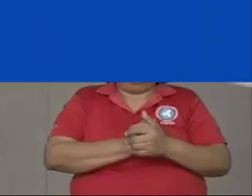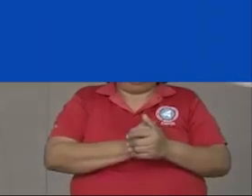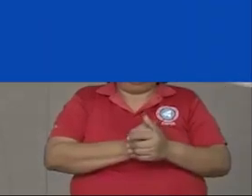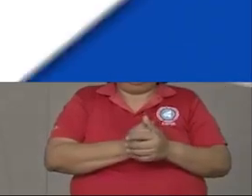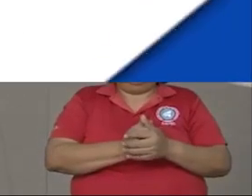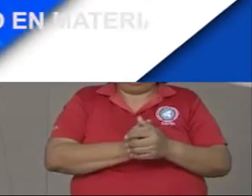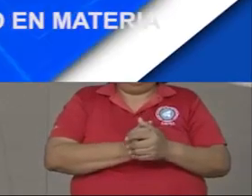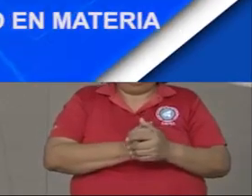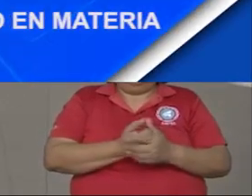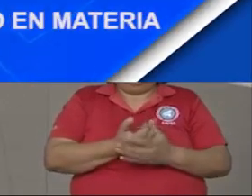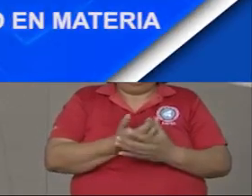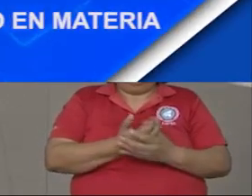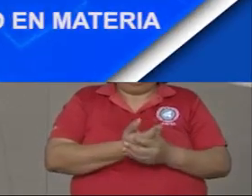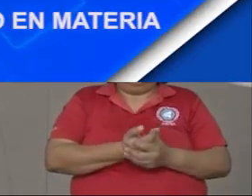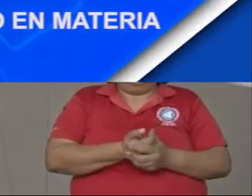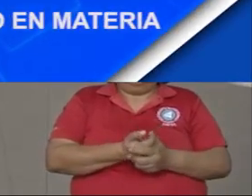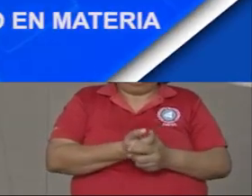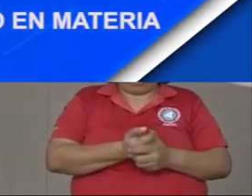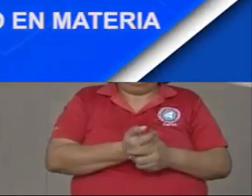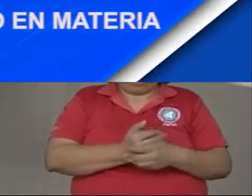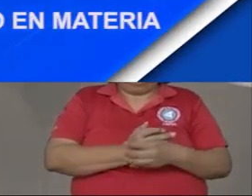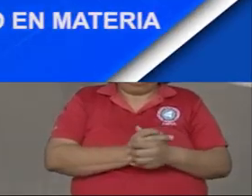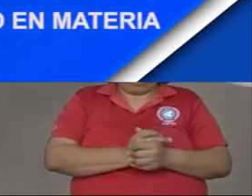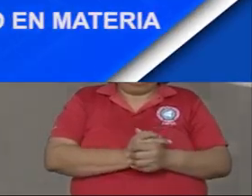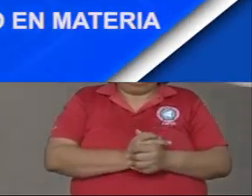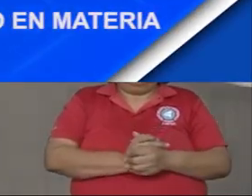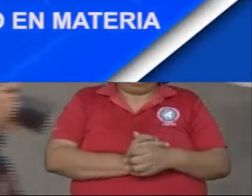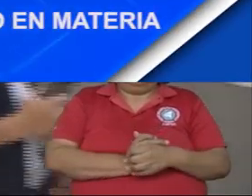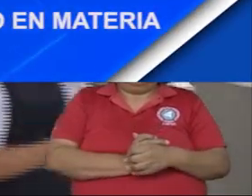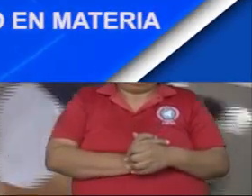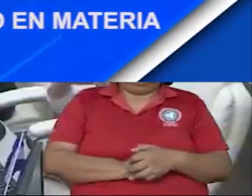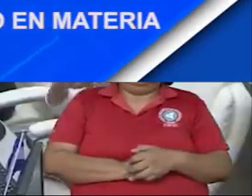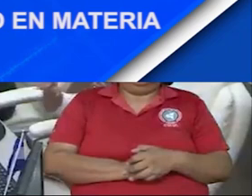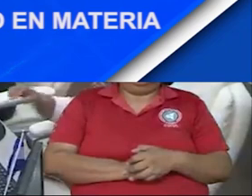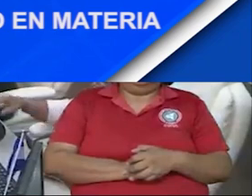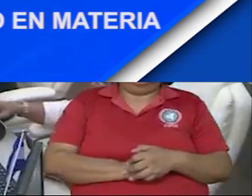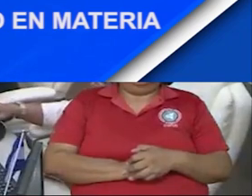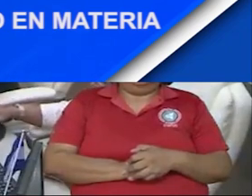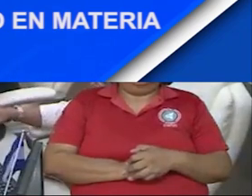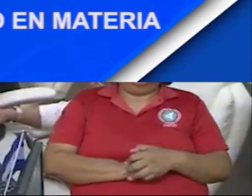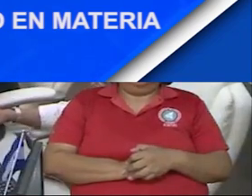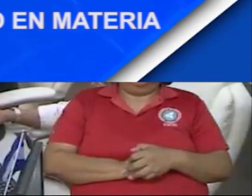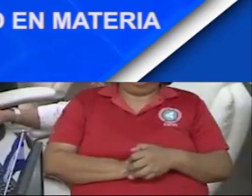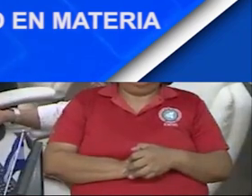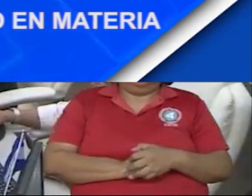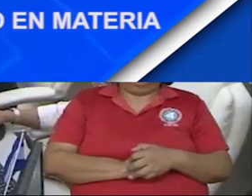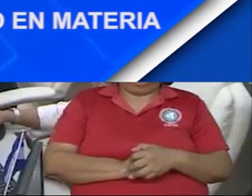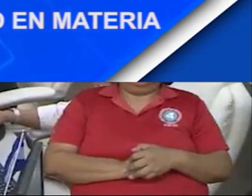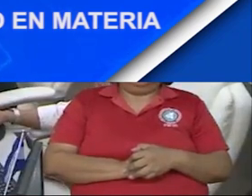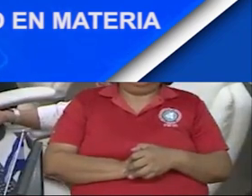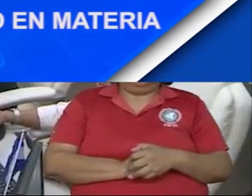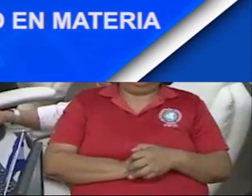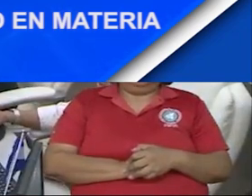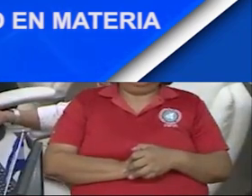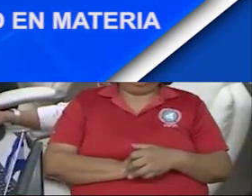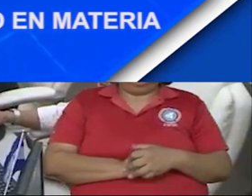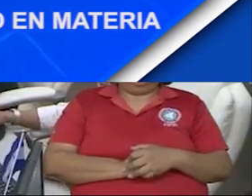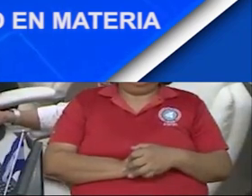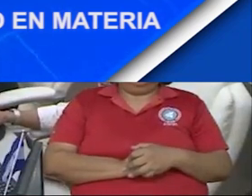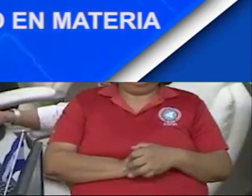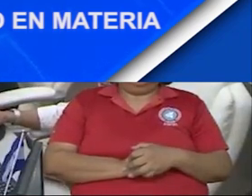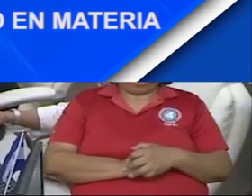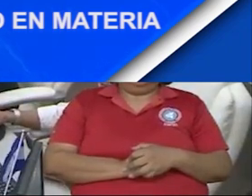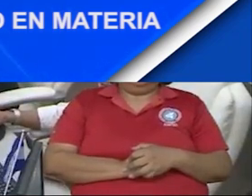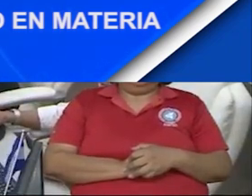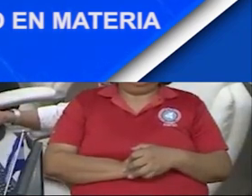Con votación unánime en la Asamblea Nacional, los diputados aprobaron la actualización del digesto jurídico nicaragüense